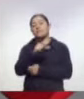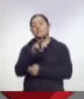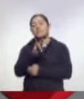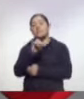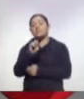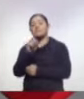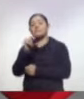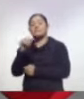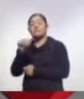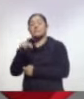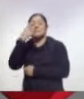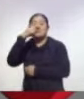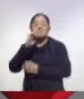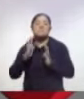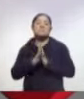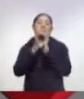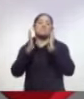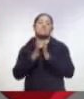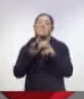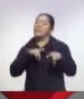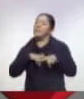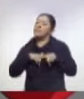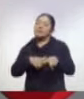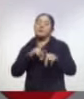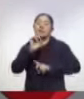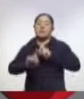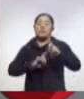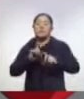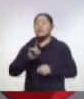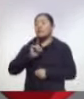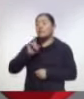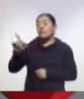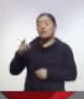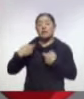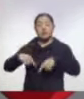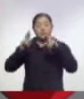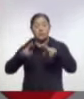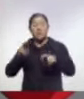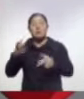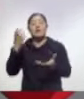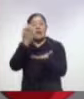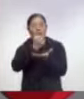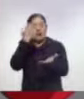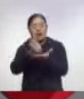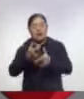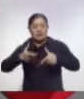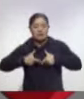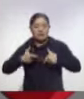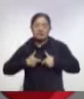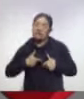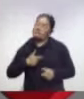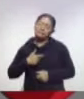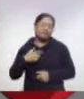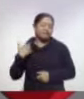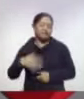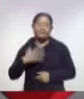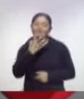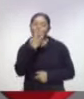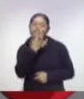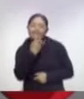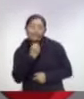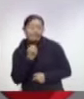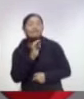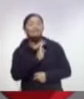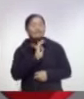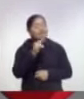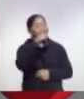practicando su deporte. Y además, cuando representó a esta nación, ganó medallas. Así que qué pena, porque de verdad pudo haberle dado satisfacciones